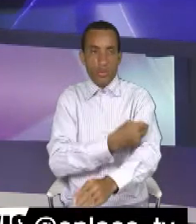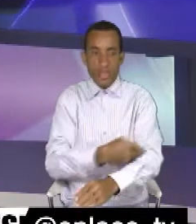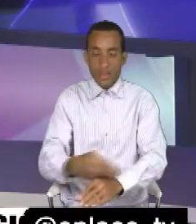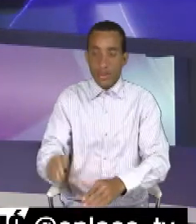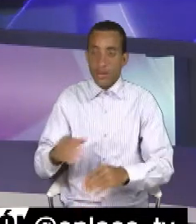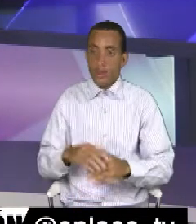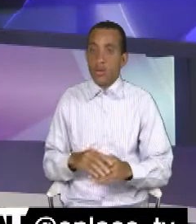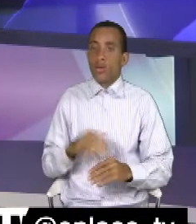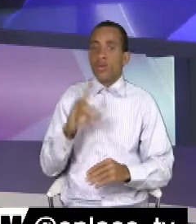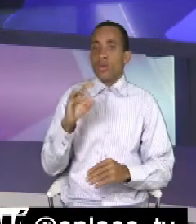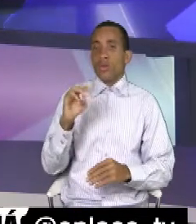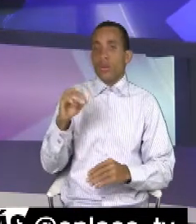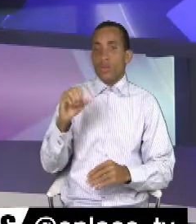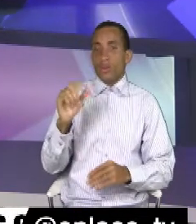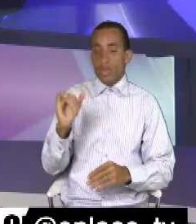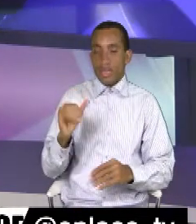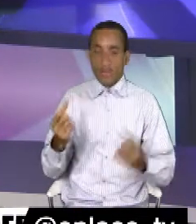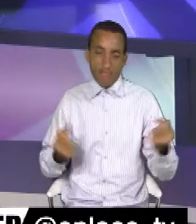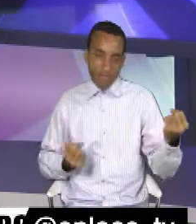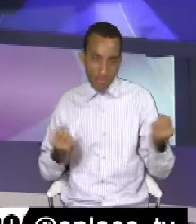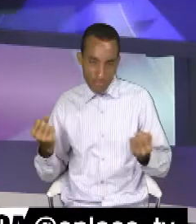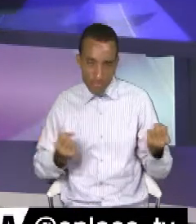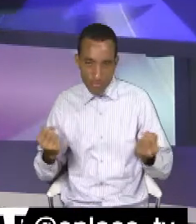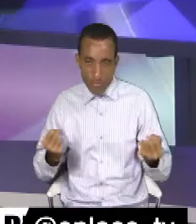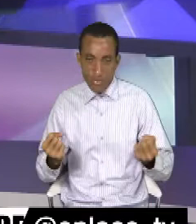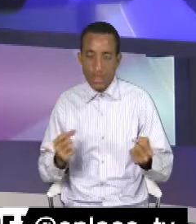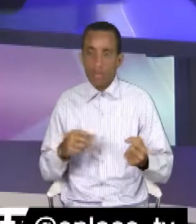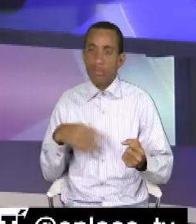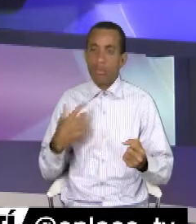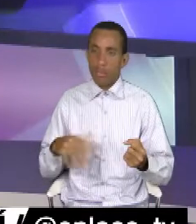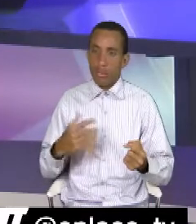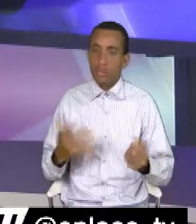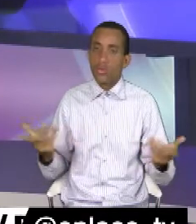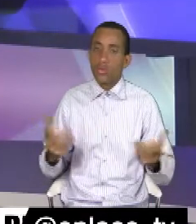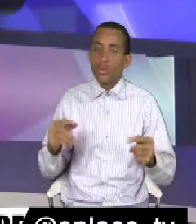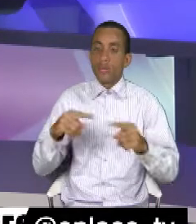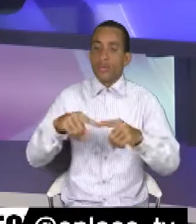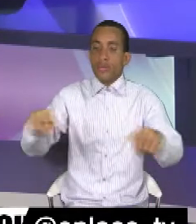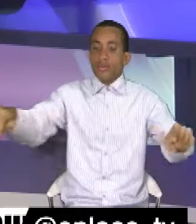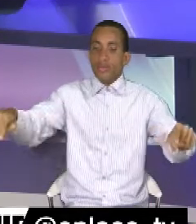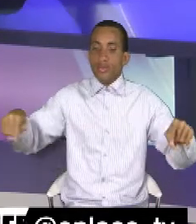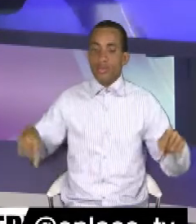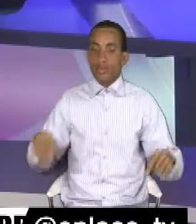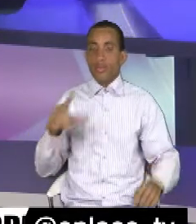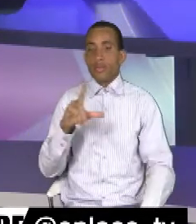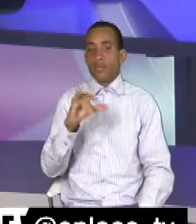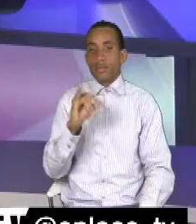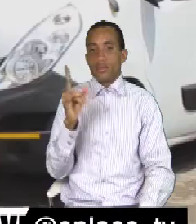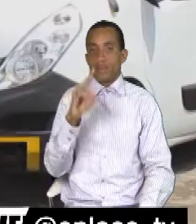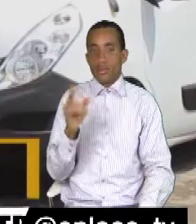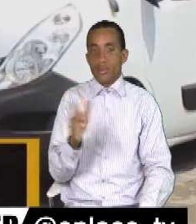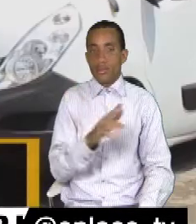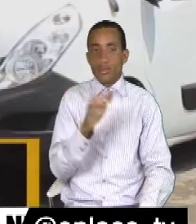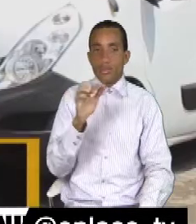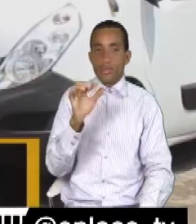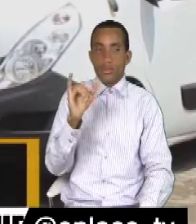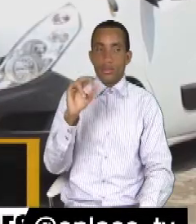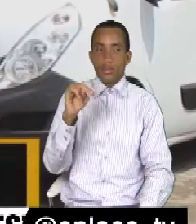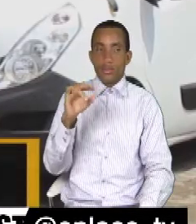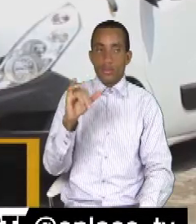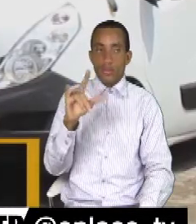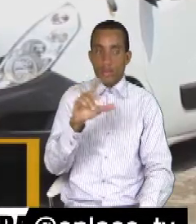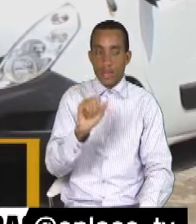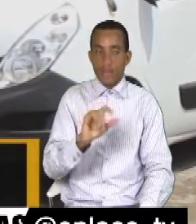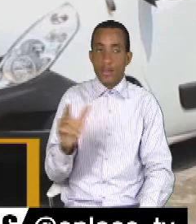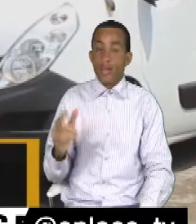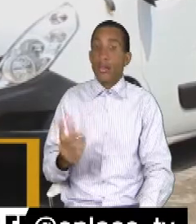La entrega de vehículos nuevos se hizo en un acto simbólico en la plazoleta cívica Luis Pinilla Pinilla. 3 vehículos nuevos para la